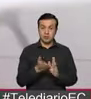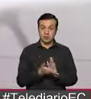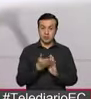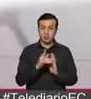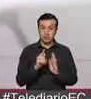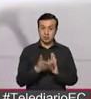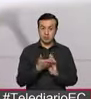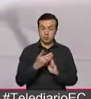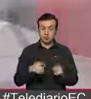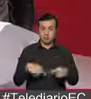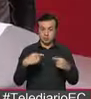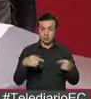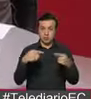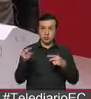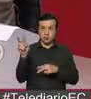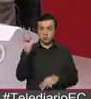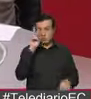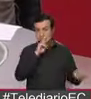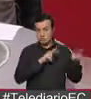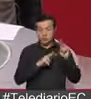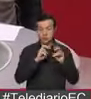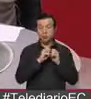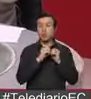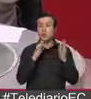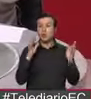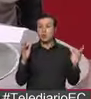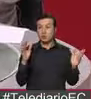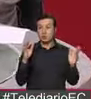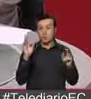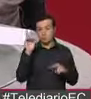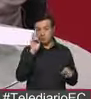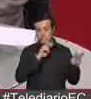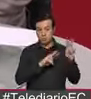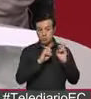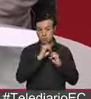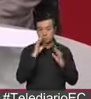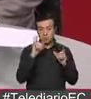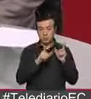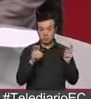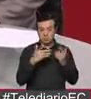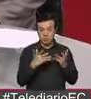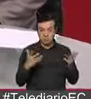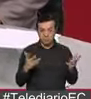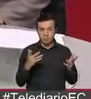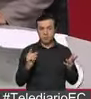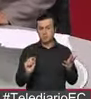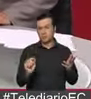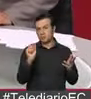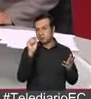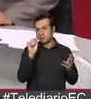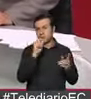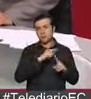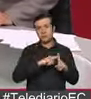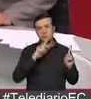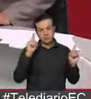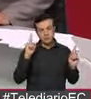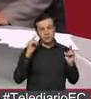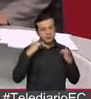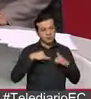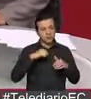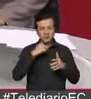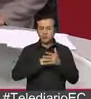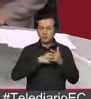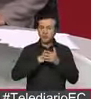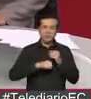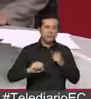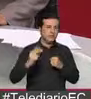frecuencia pero analizado en tasa porque está en función de la densidad poblacional no es significativa sin embargo seguimos siendo